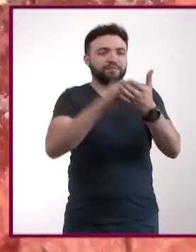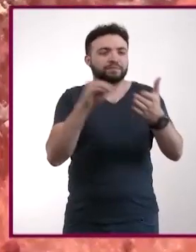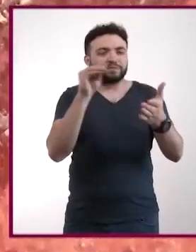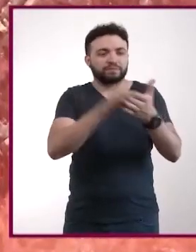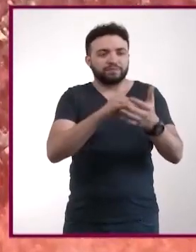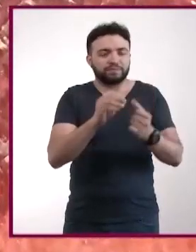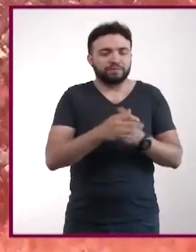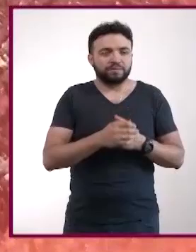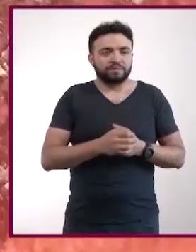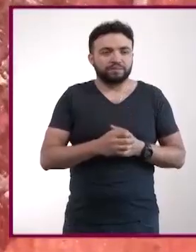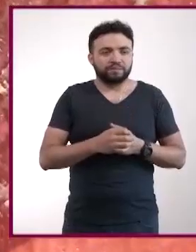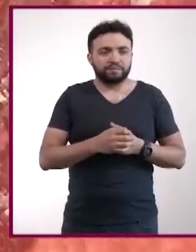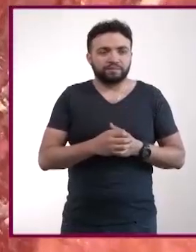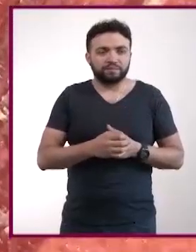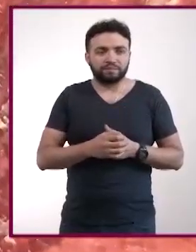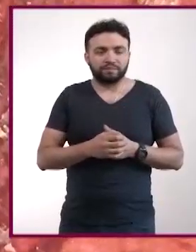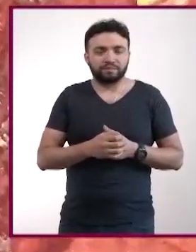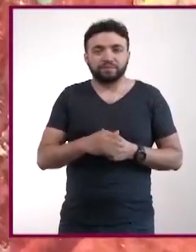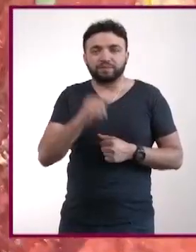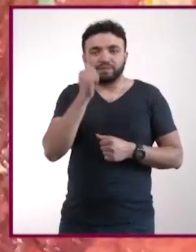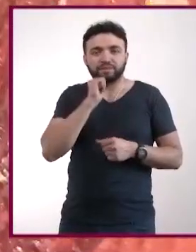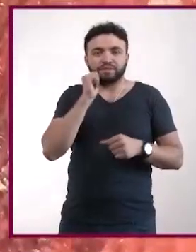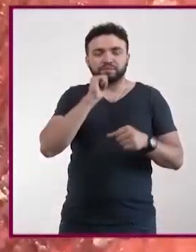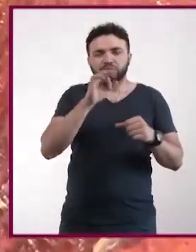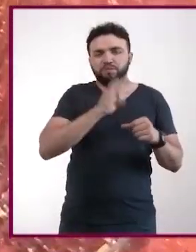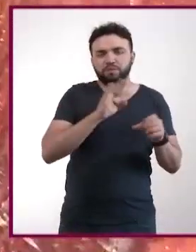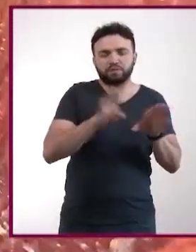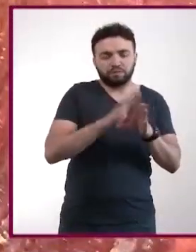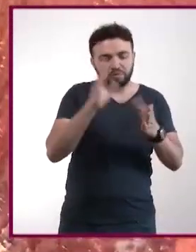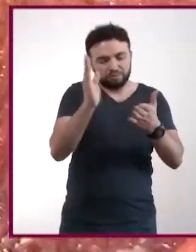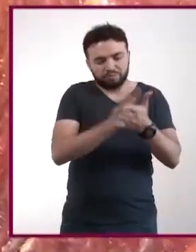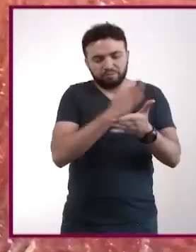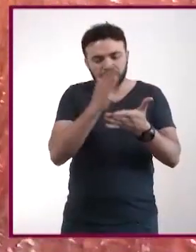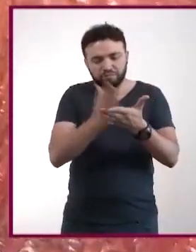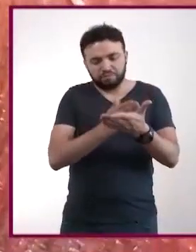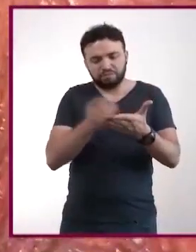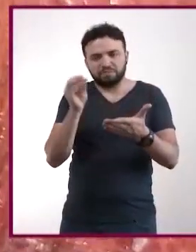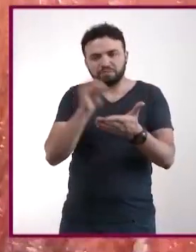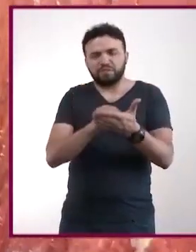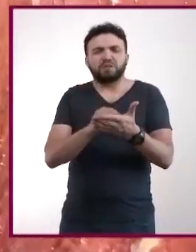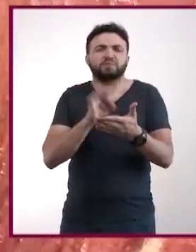Aunque siempre se quedan como páginas que se pueden intervenir otra vez.